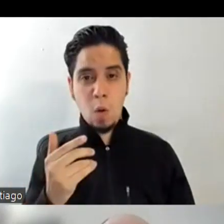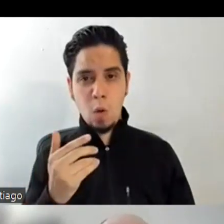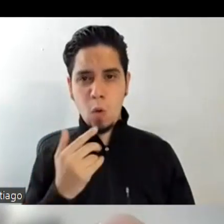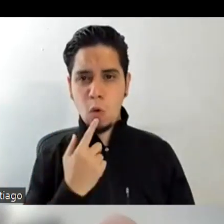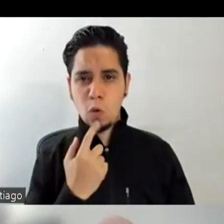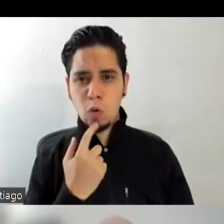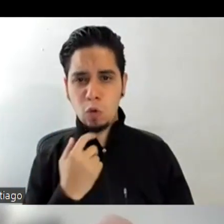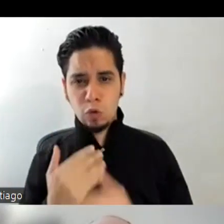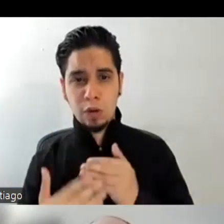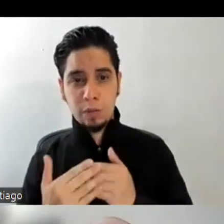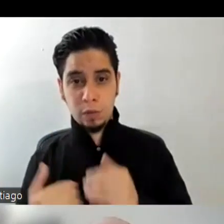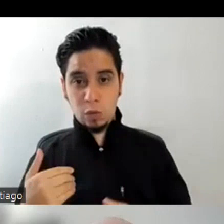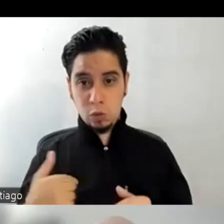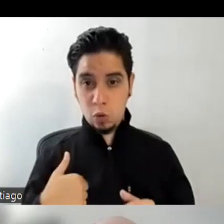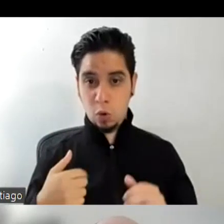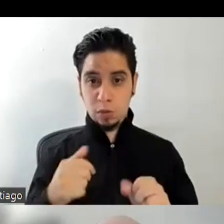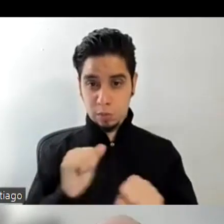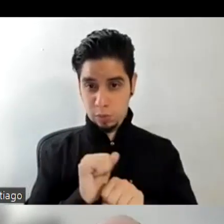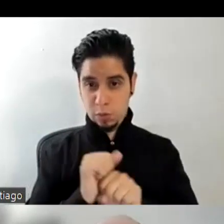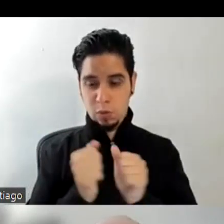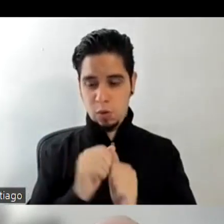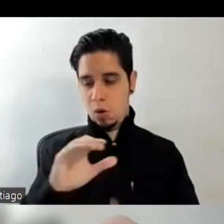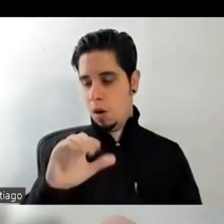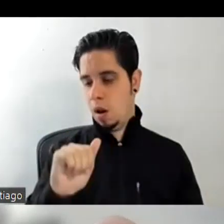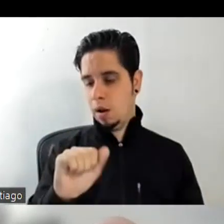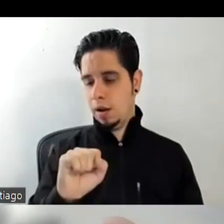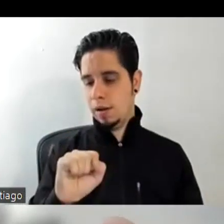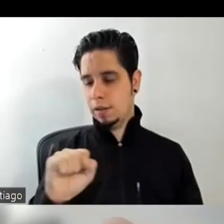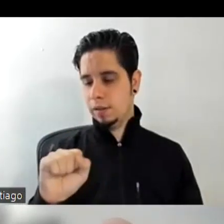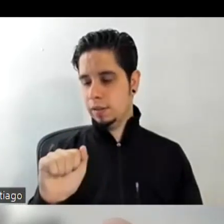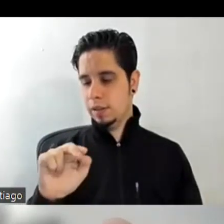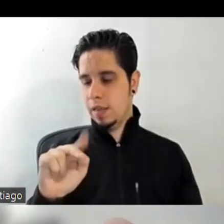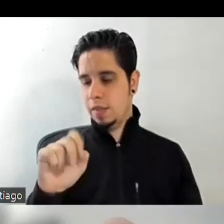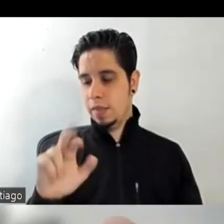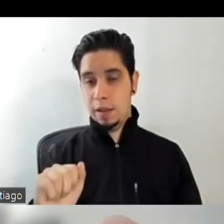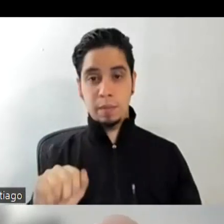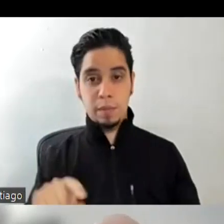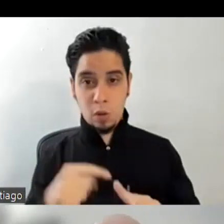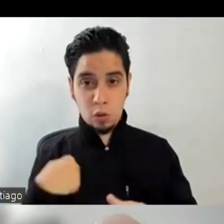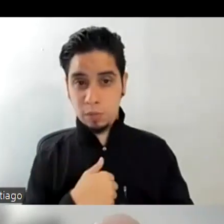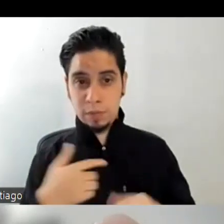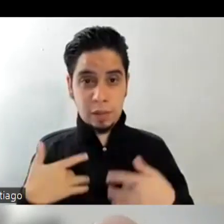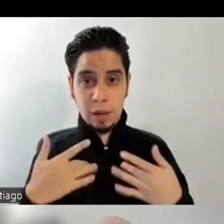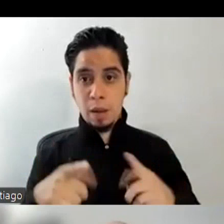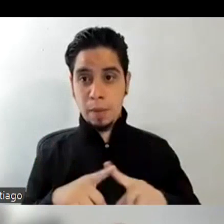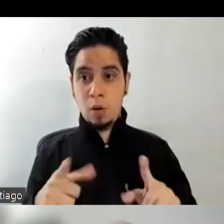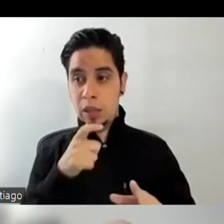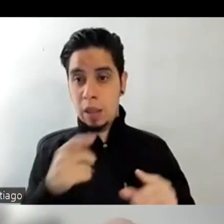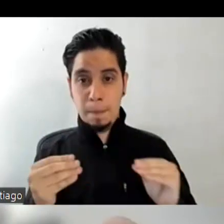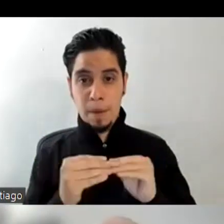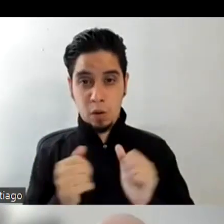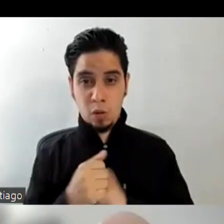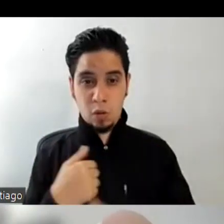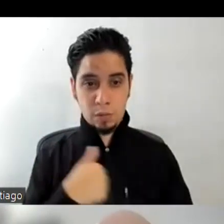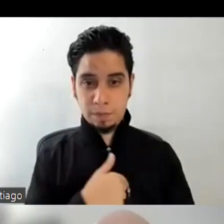cosa. Que pues mira. Estamos en la línea griega, por eso tenemos que ponernos, tú sabes, activos. Pero, ¿quién más me acompaña? Cuéntenme. Bueno, por